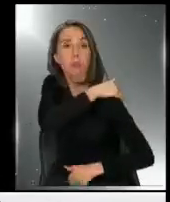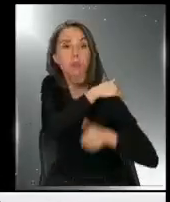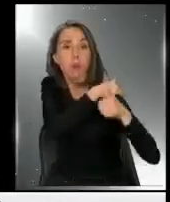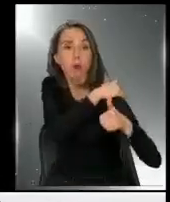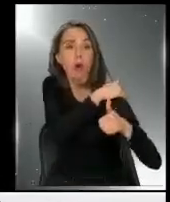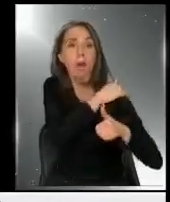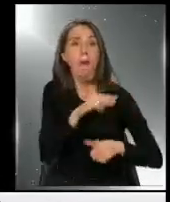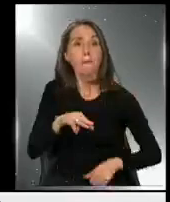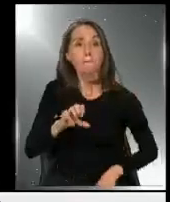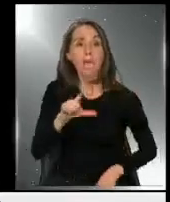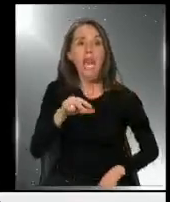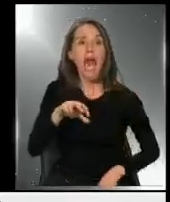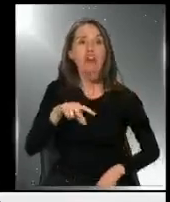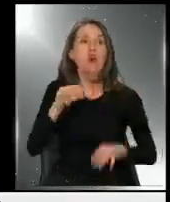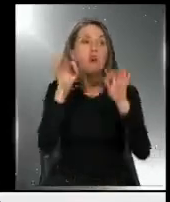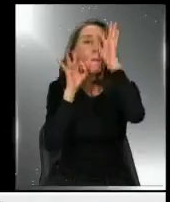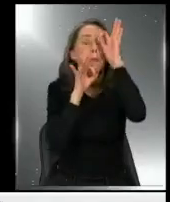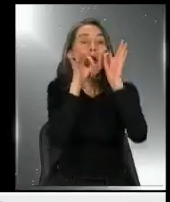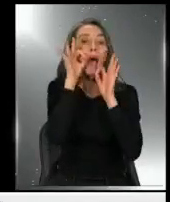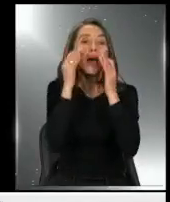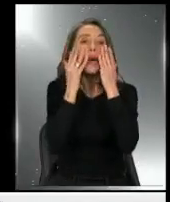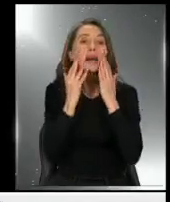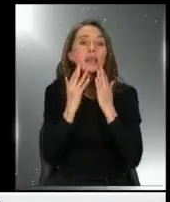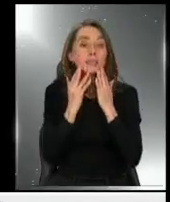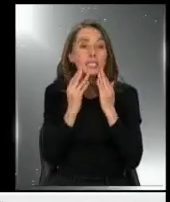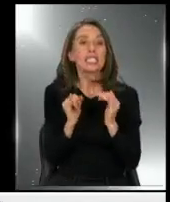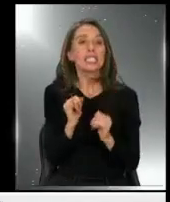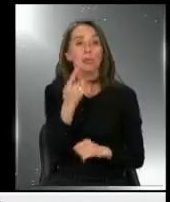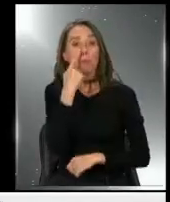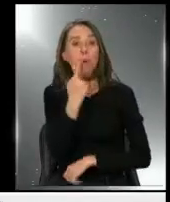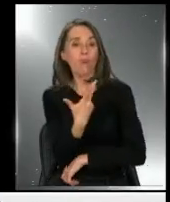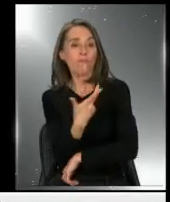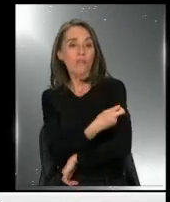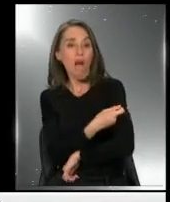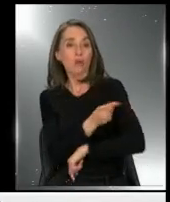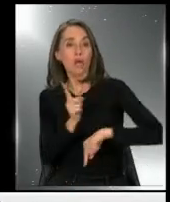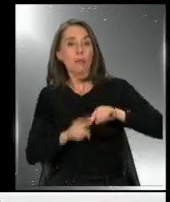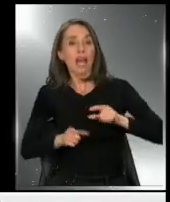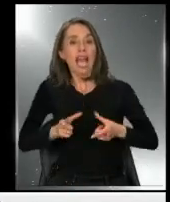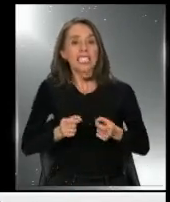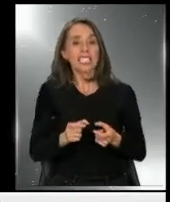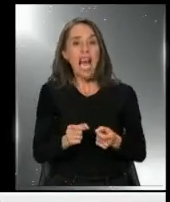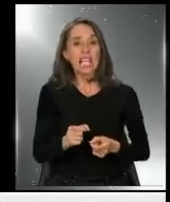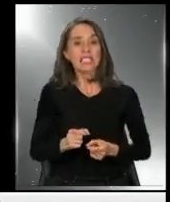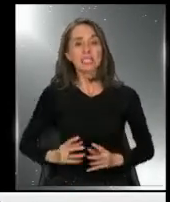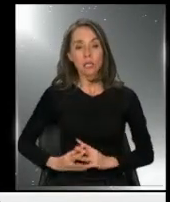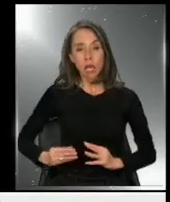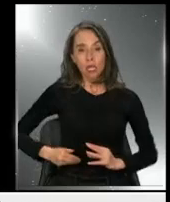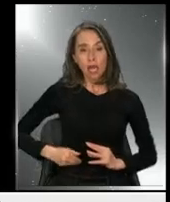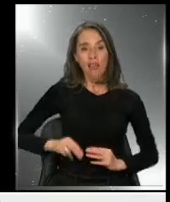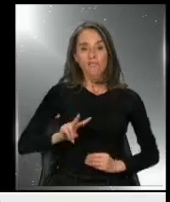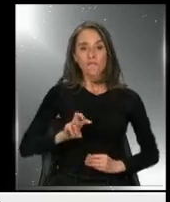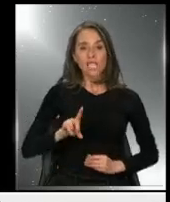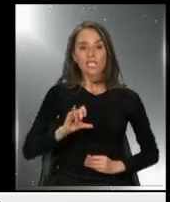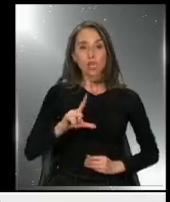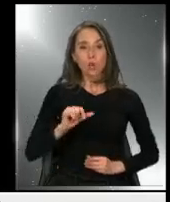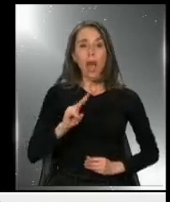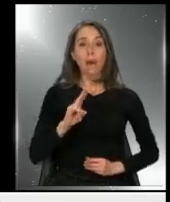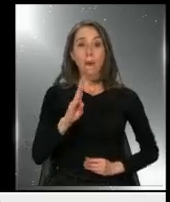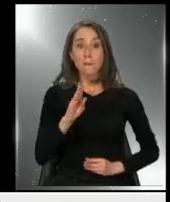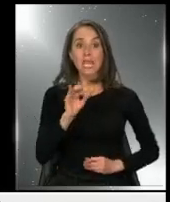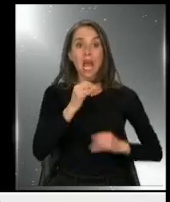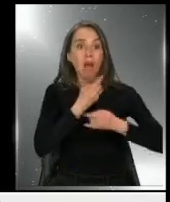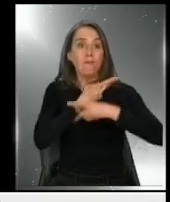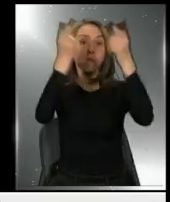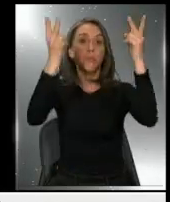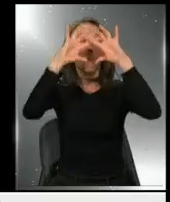en melanoma, pero ahora van a comenzar a probarla en una vacuna contra el cáncer de vesícula biliar. Esto es una noticia de nivel